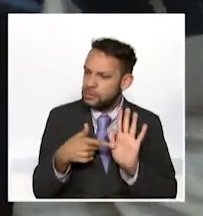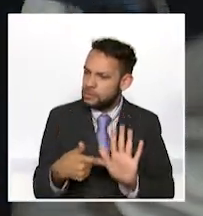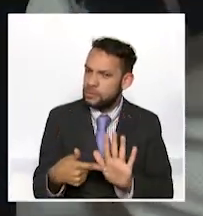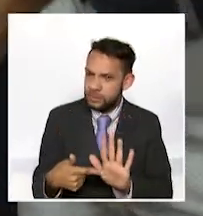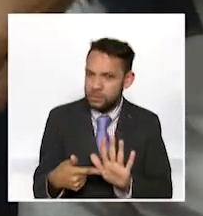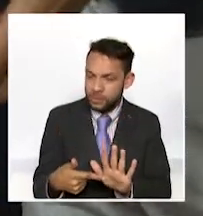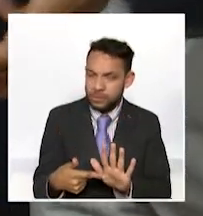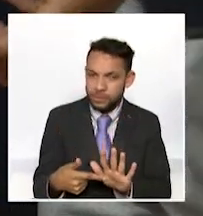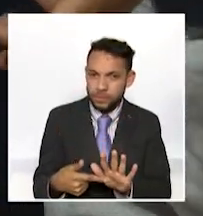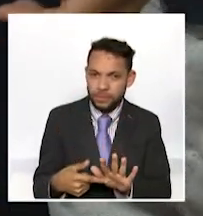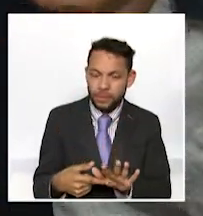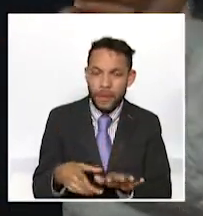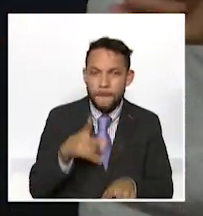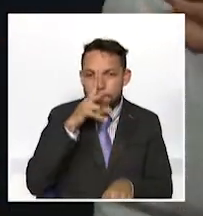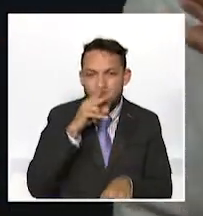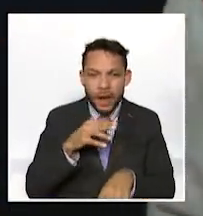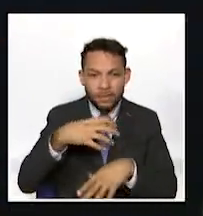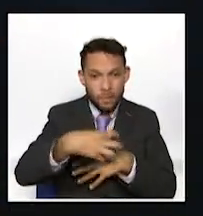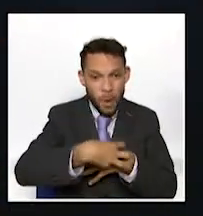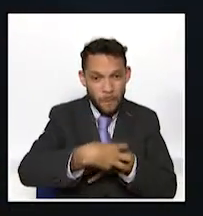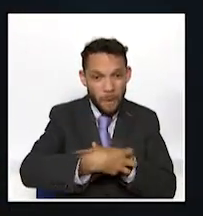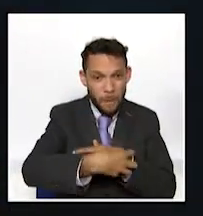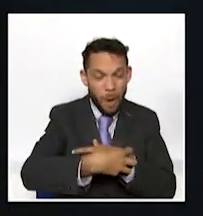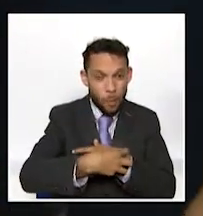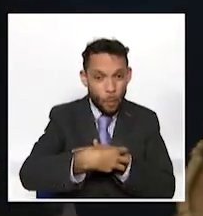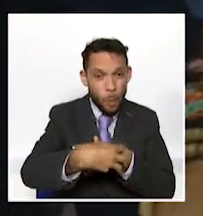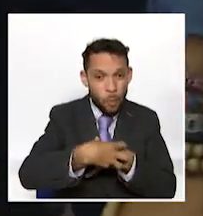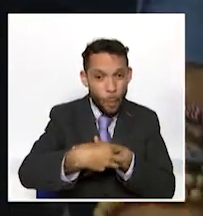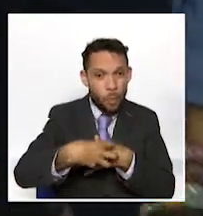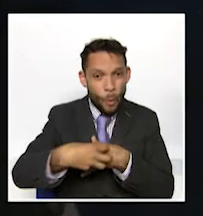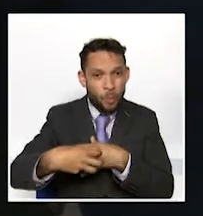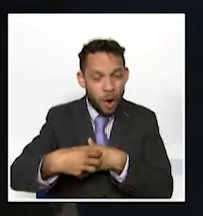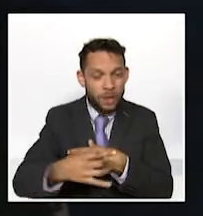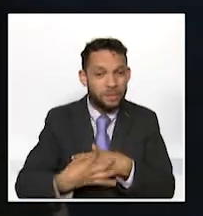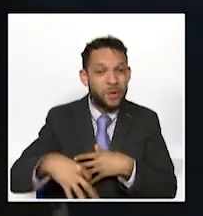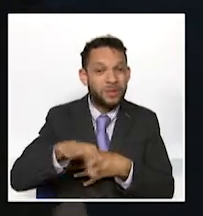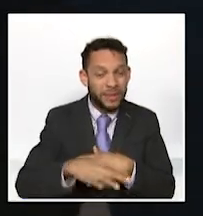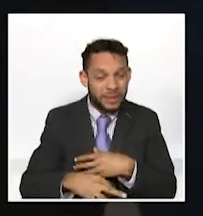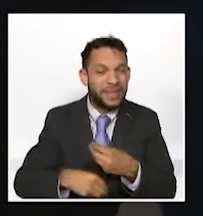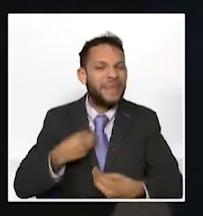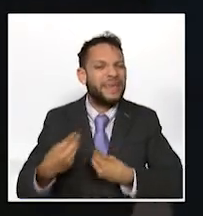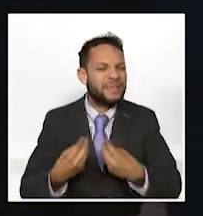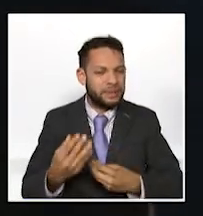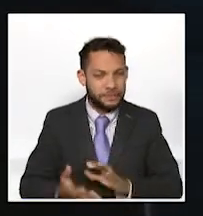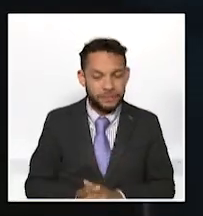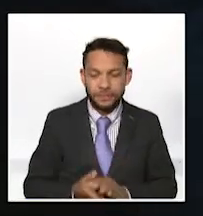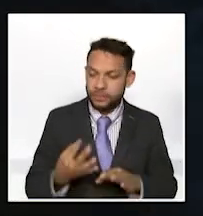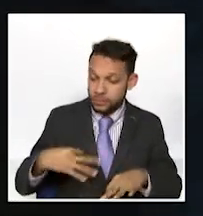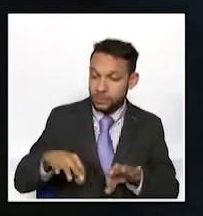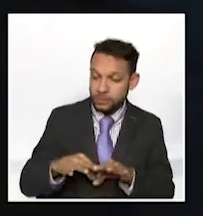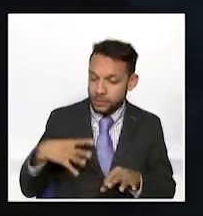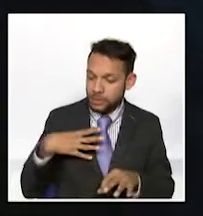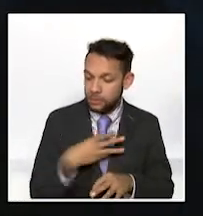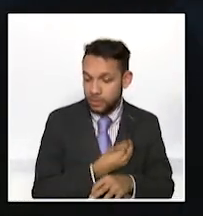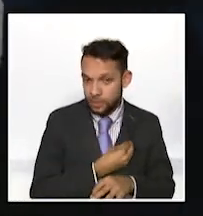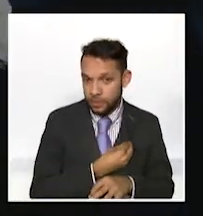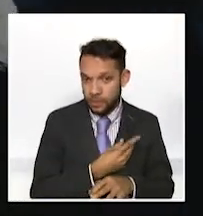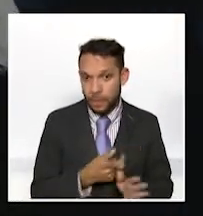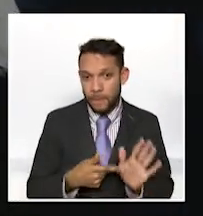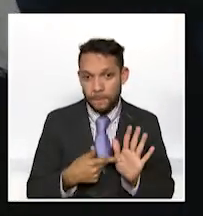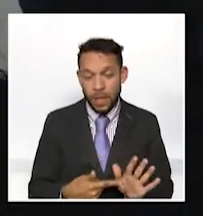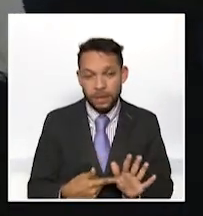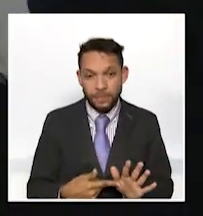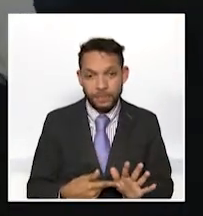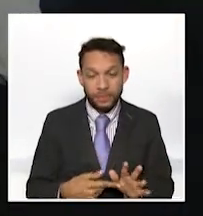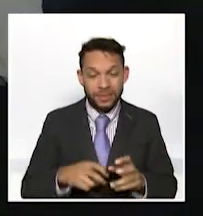a succionar. Sí, es un efecto de vacío. Bueno, desde la medicina convencional pues se entiende que aquí se están presentando pequeñas